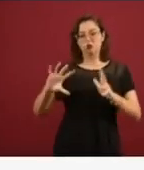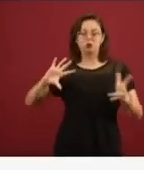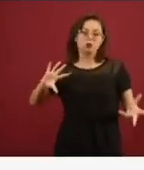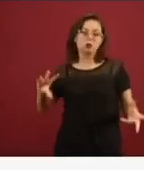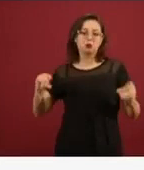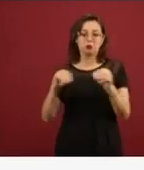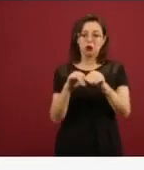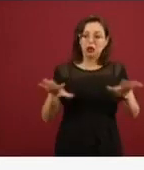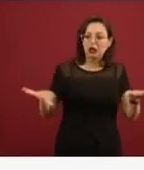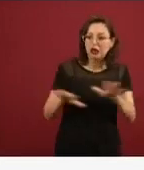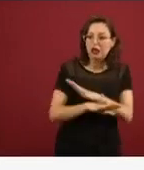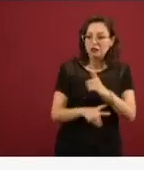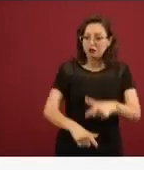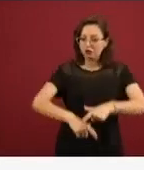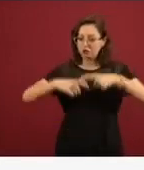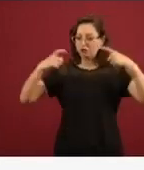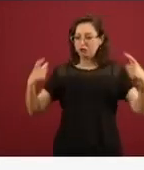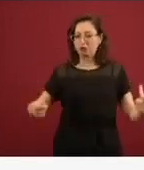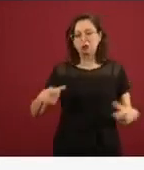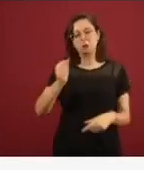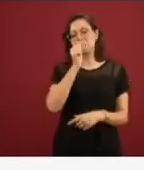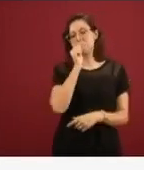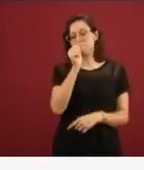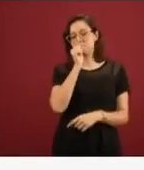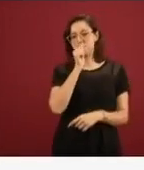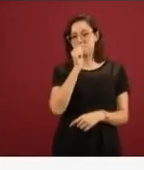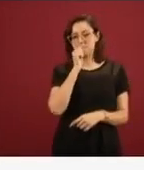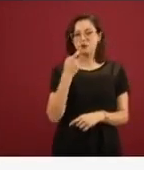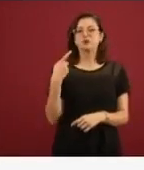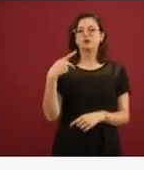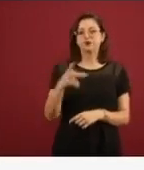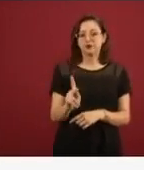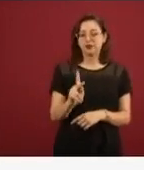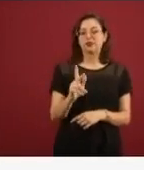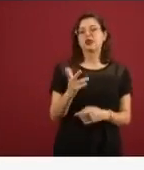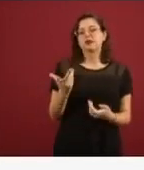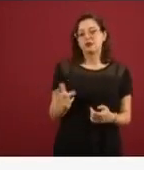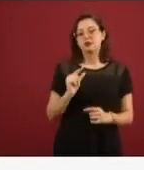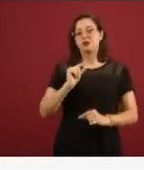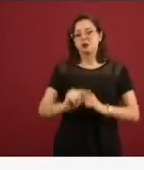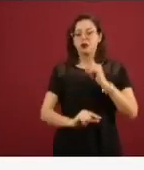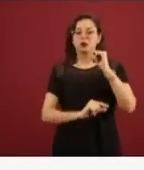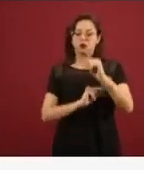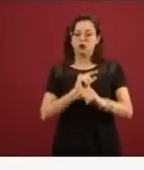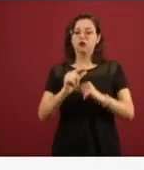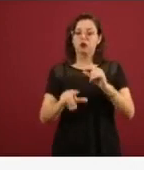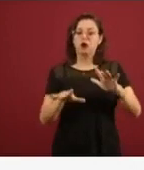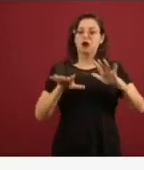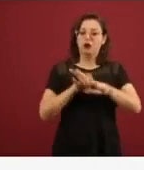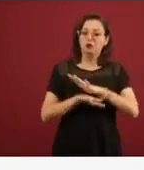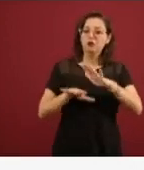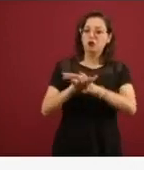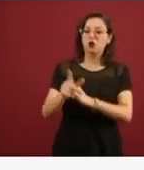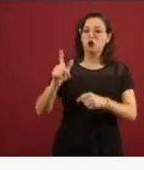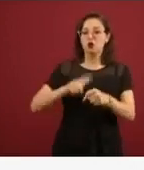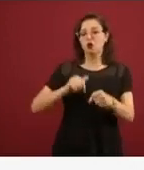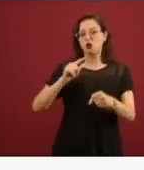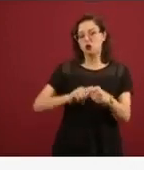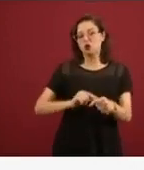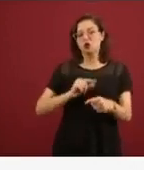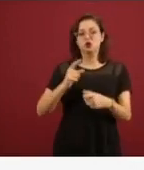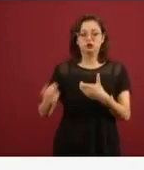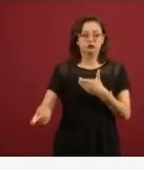han producido todavía un cambio importante en la coloración, pero empezaremos sí a ver estos cambios en la medida que más y más casos puedan